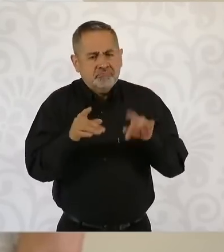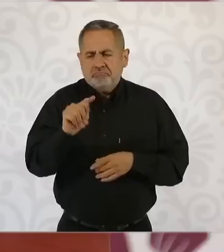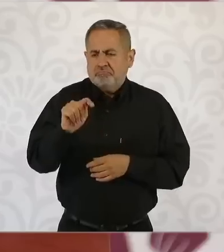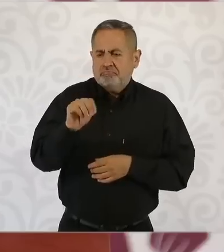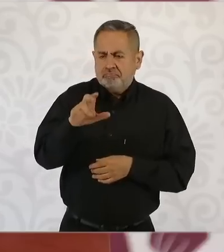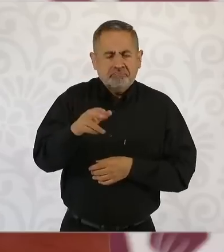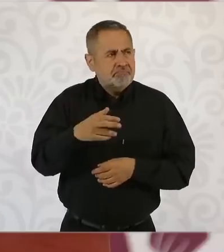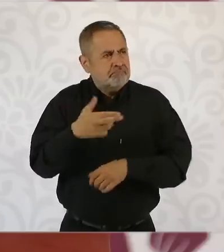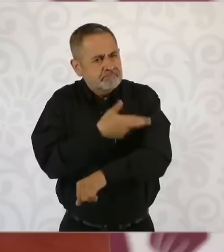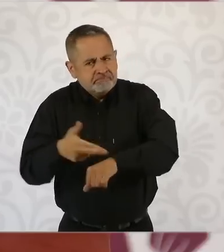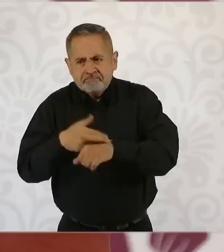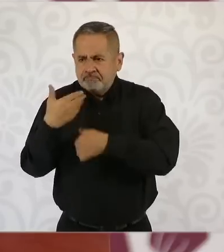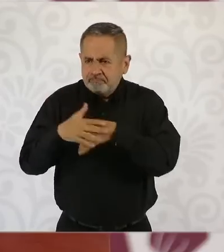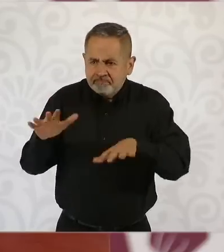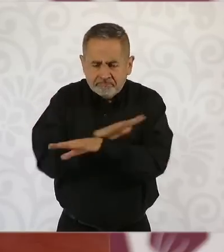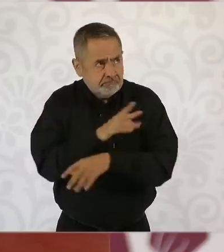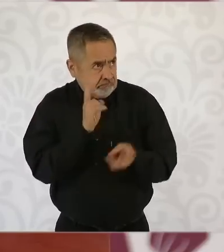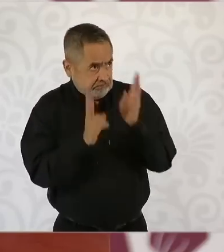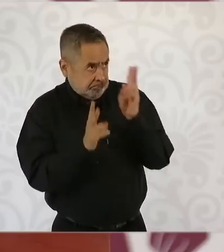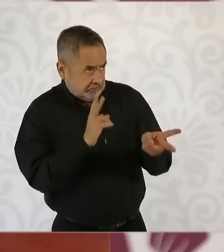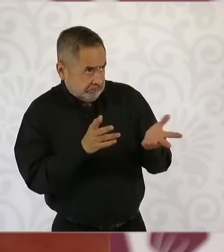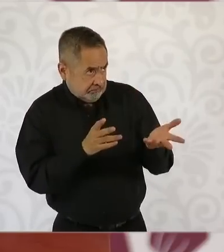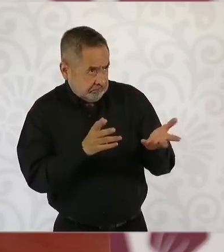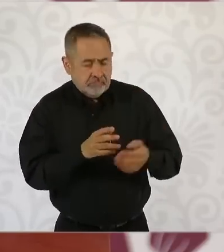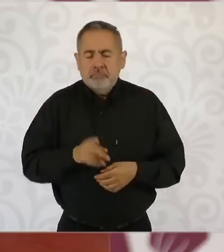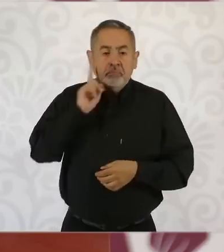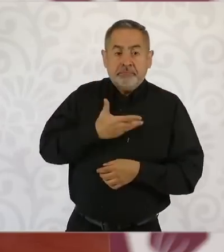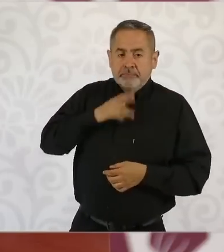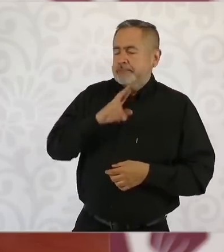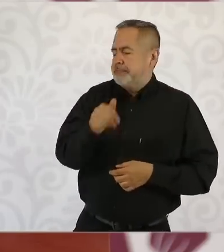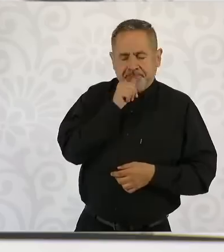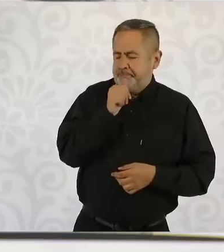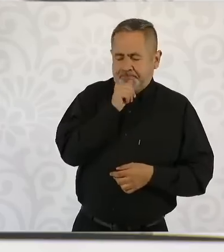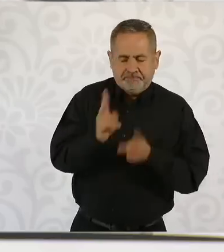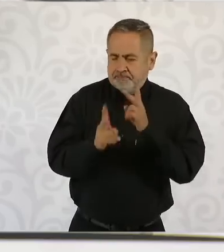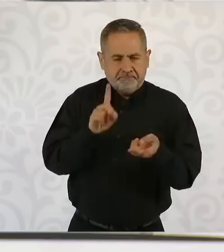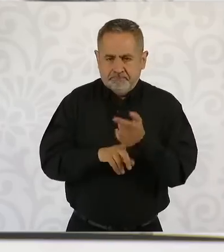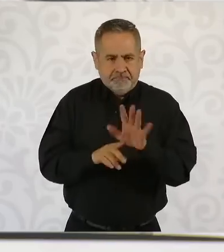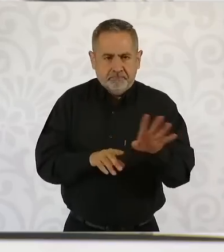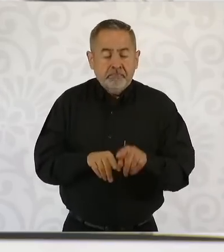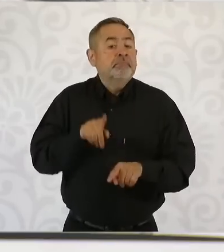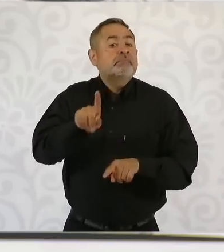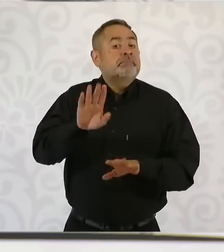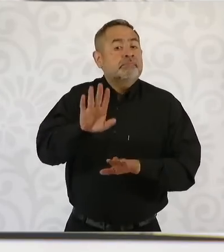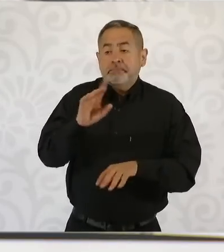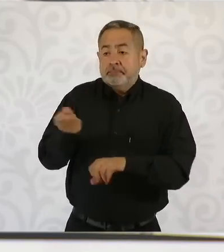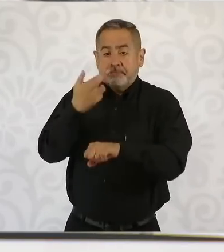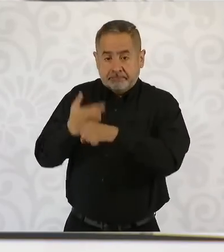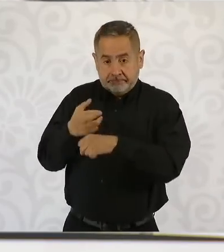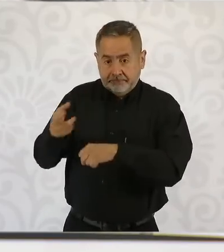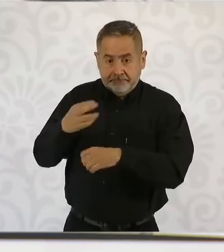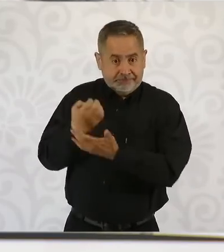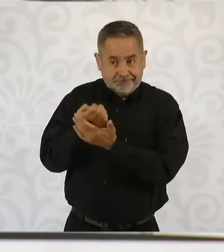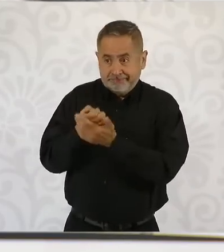Todavía no llegamos a esos temas. Es algo que el secretario de Economía sí ha estado hablando con sus